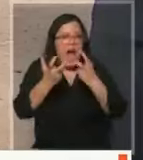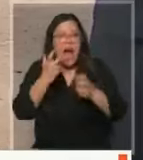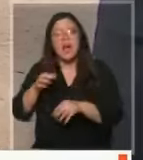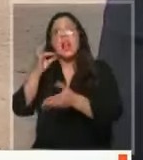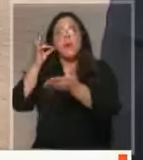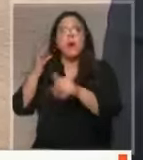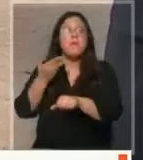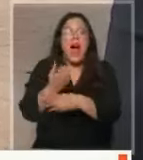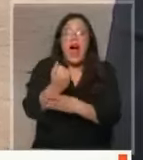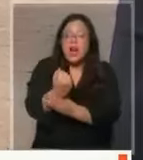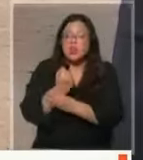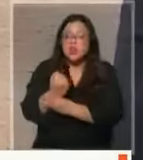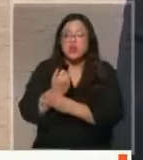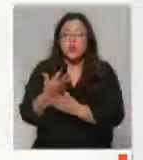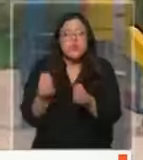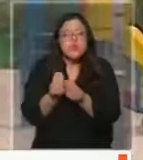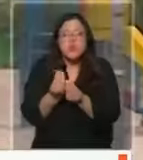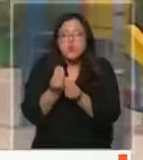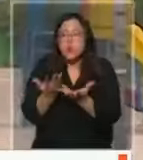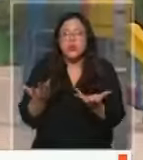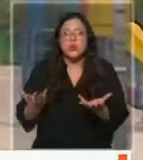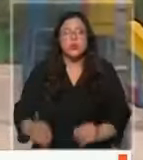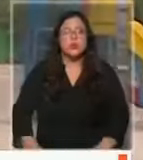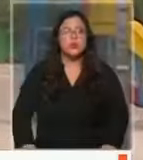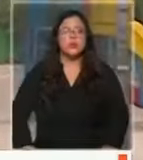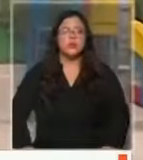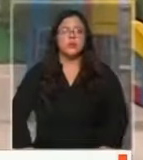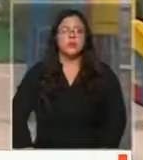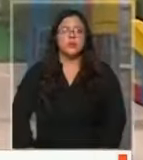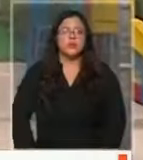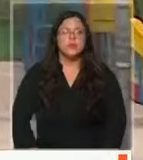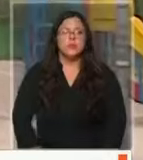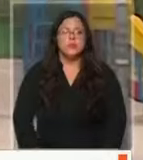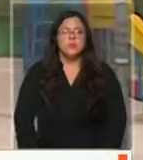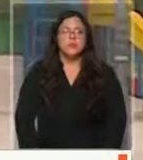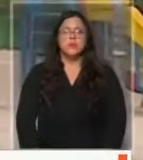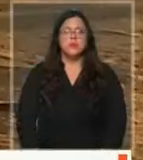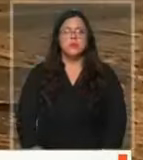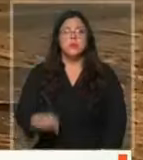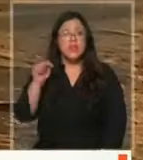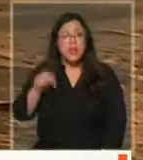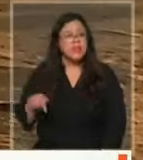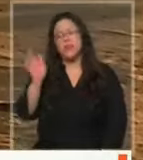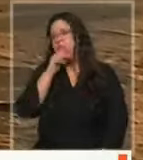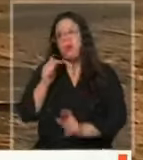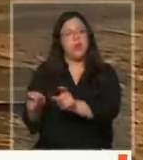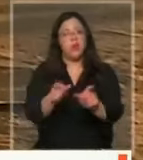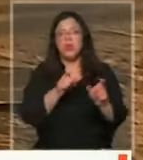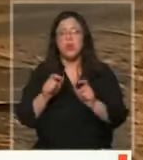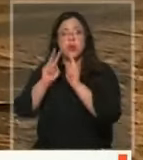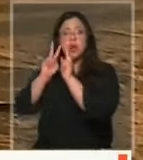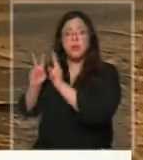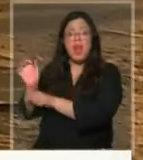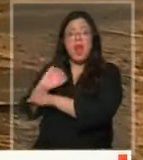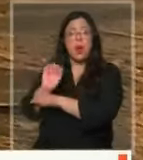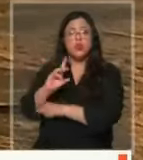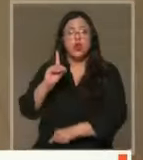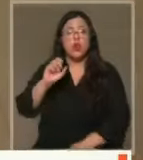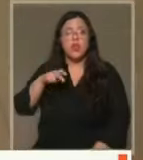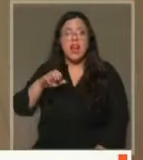pedía ayuda, mucha ayuda. Esto ya está desatado. Así quedó el auto de Daniela.